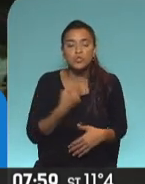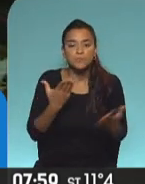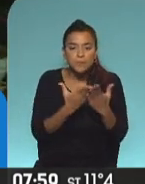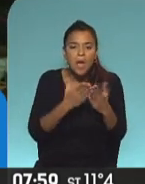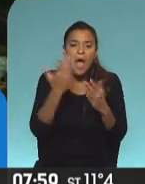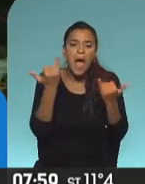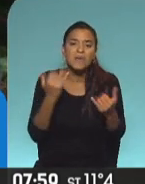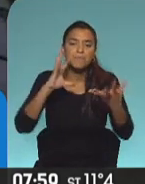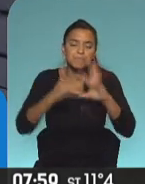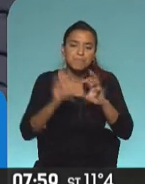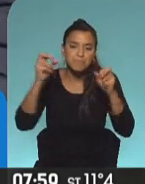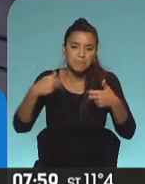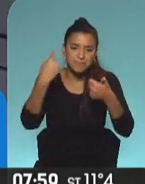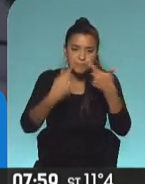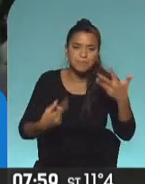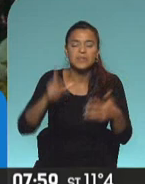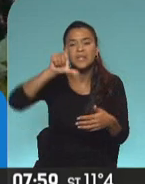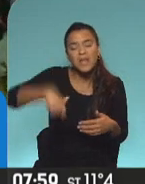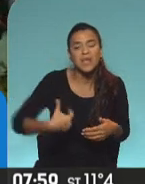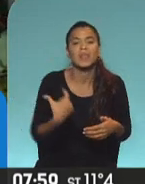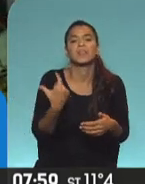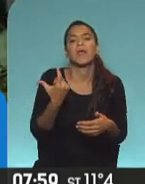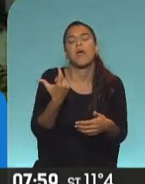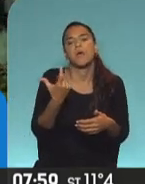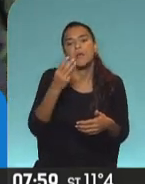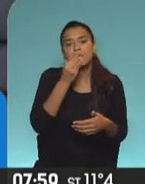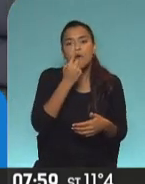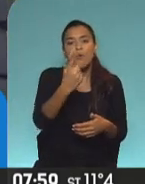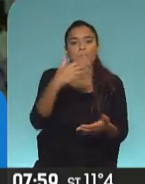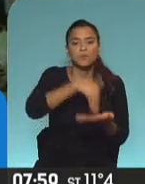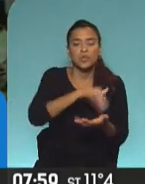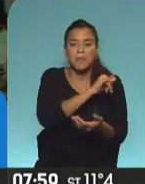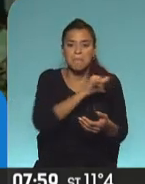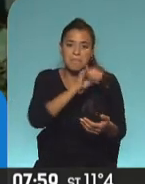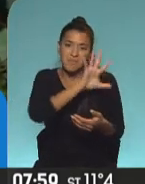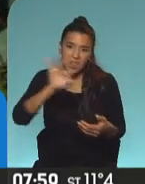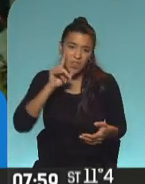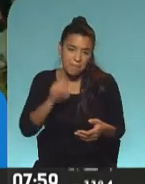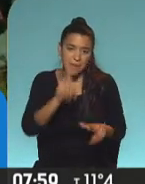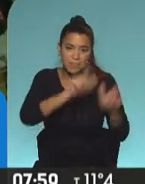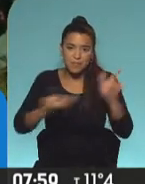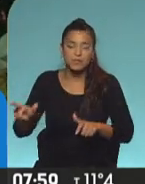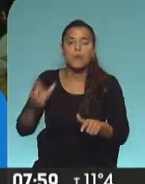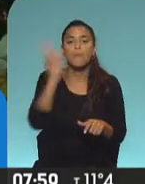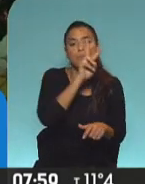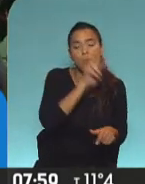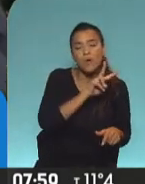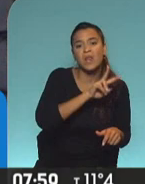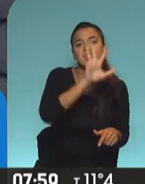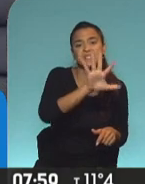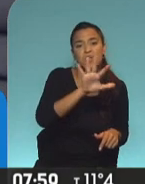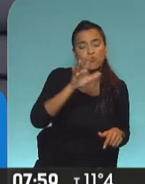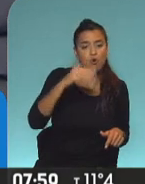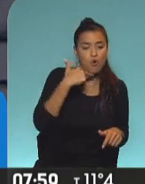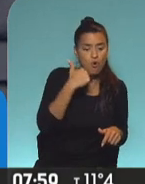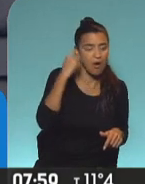distintas alternativas. La tarjeta alimentaria llega a 1,5 millones de familias para las madres que tienen chicos menores de 6 años, para las mujeres a partir del tercer mes de embarazo y